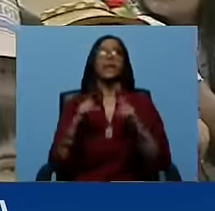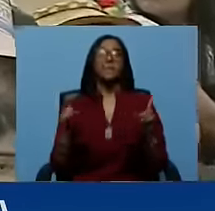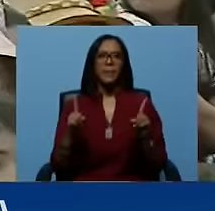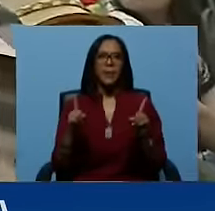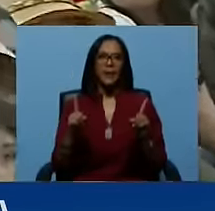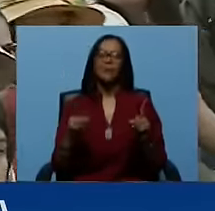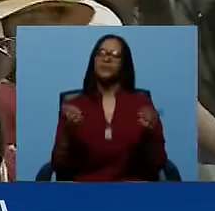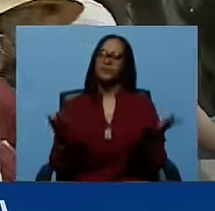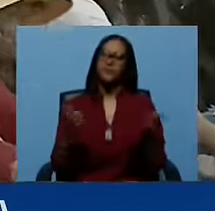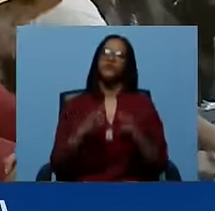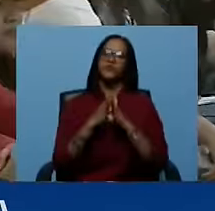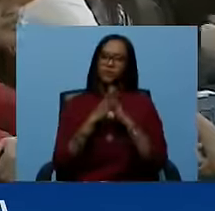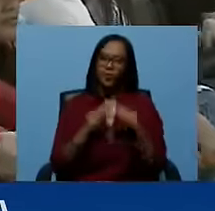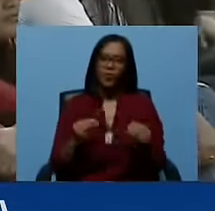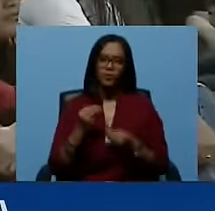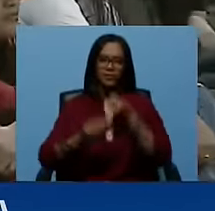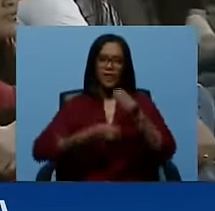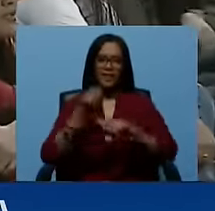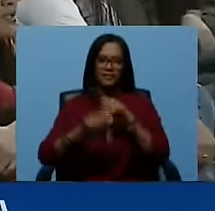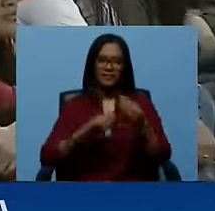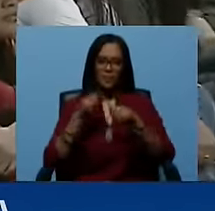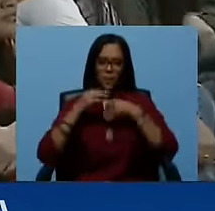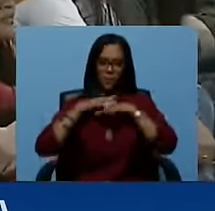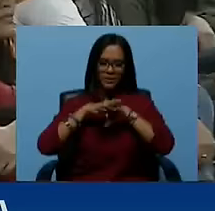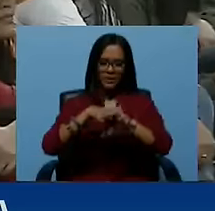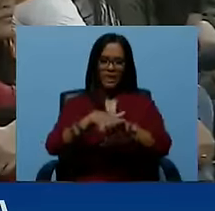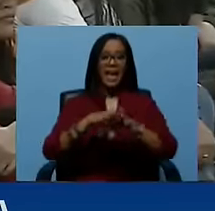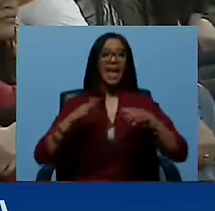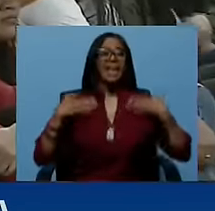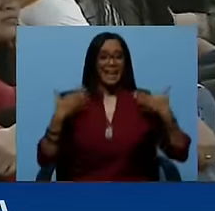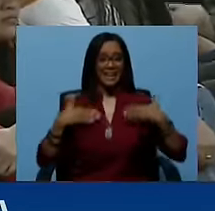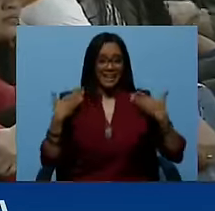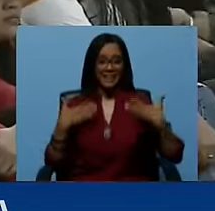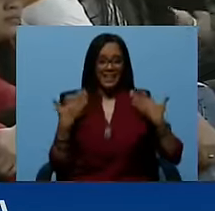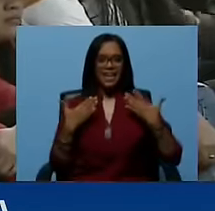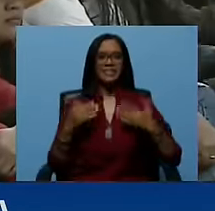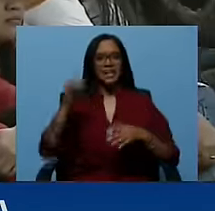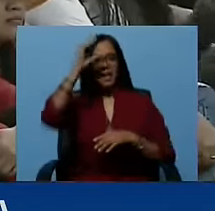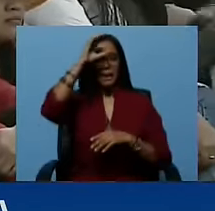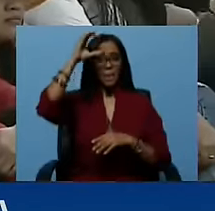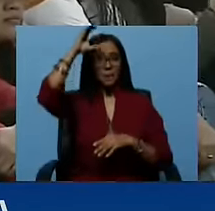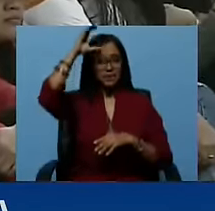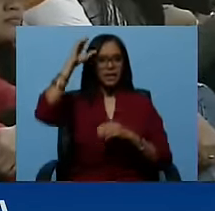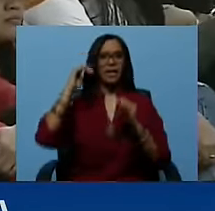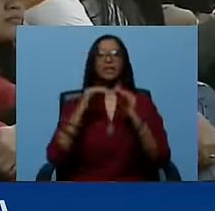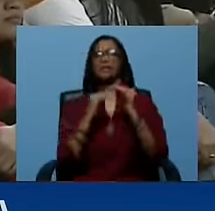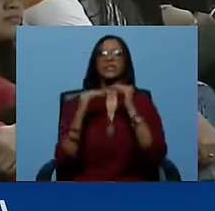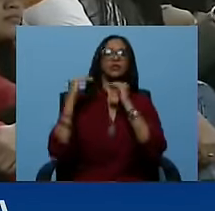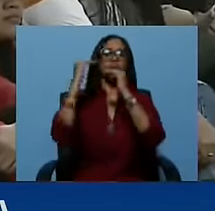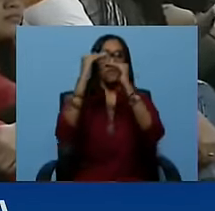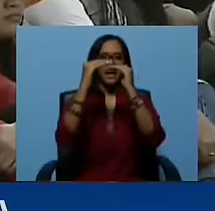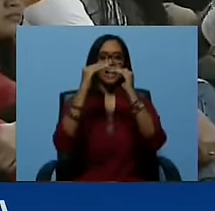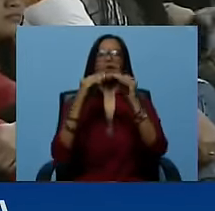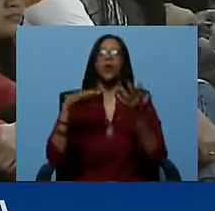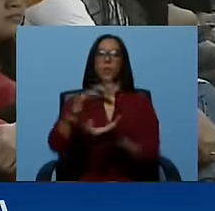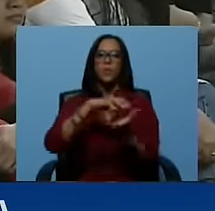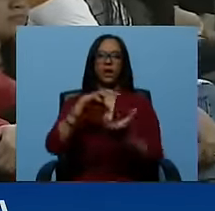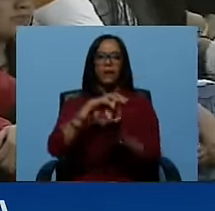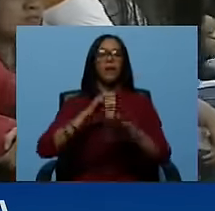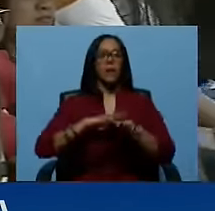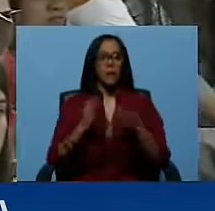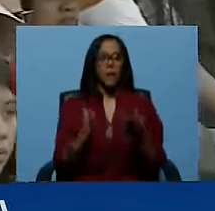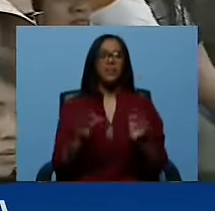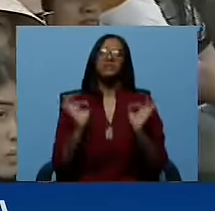duda todos hacemos convergencia en la alegría y en la capacidad de superar las adversidades, porque sobre